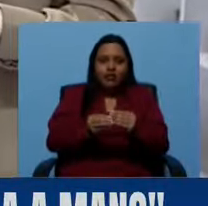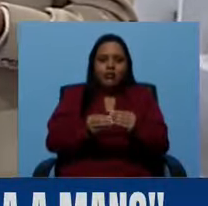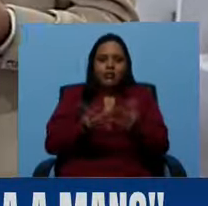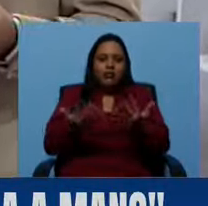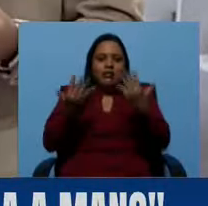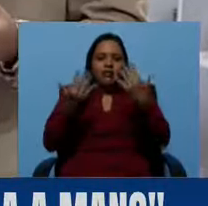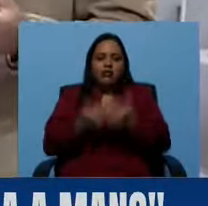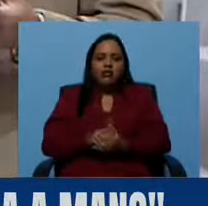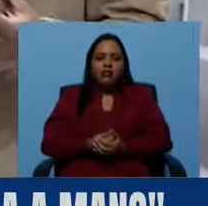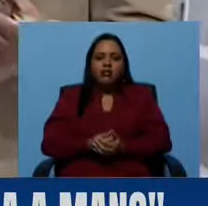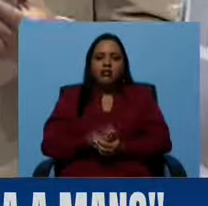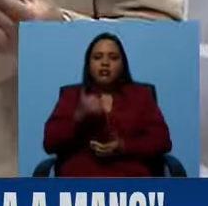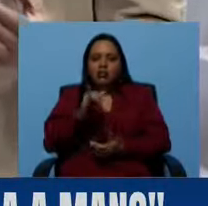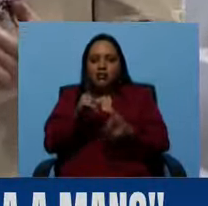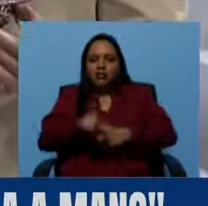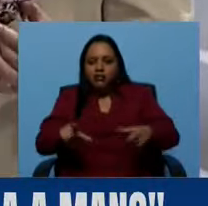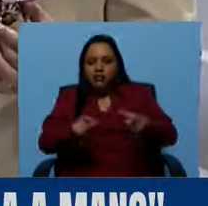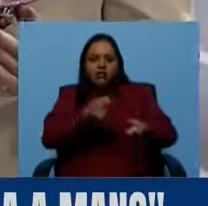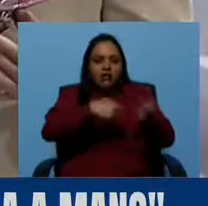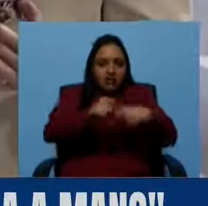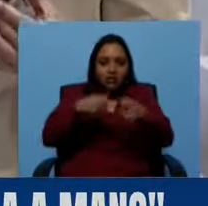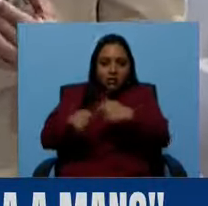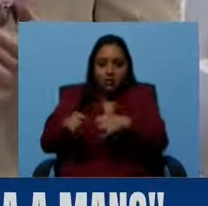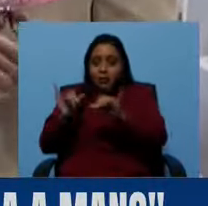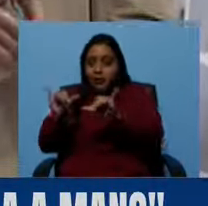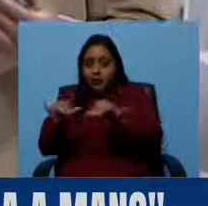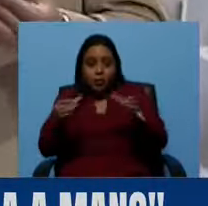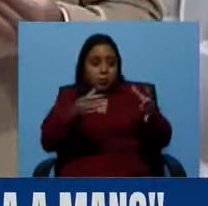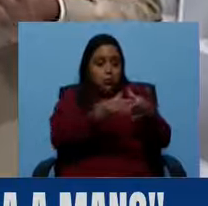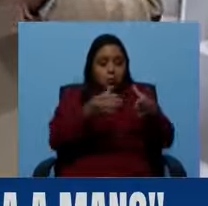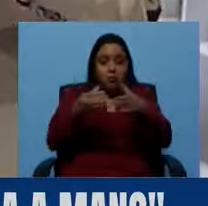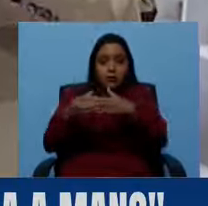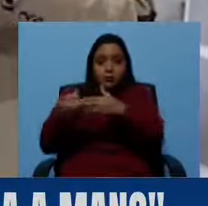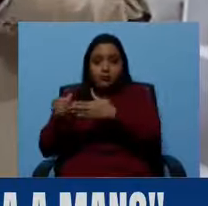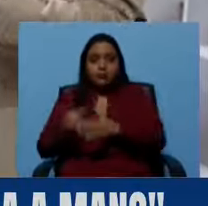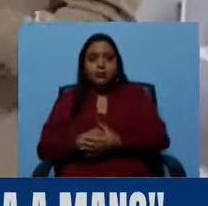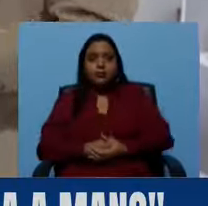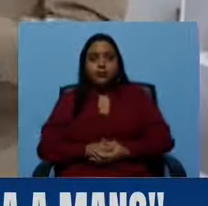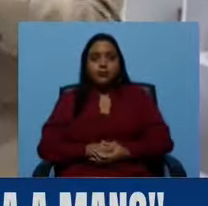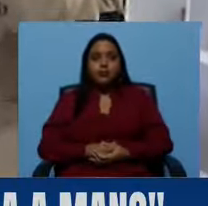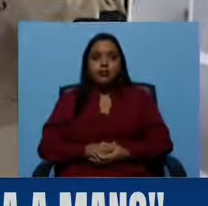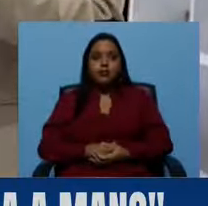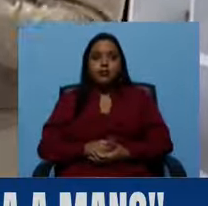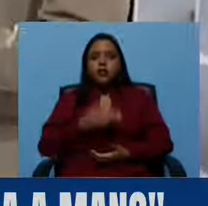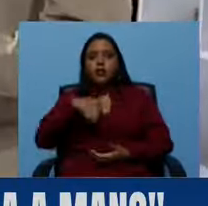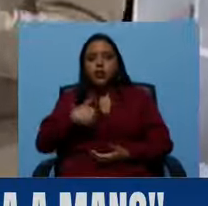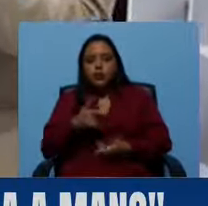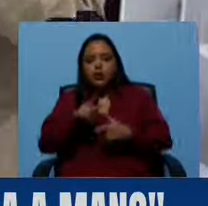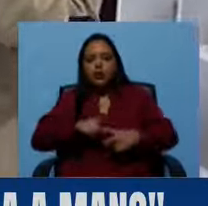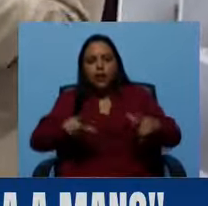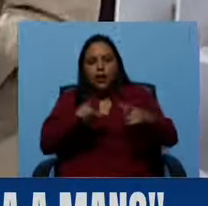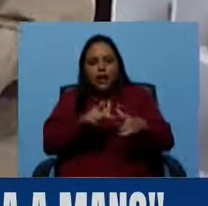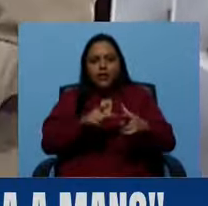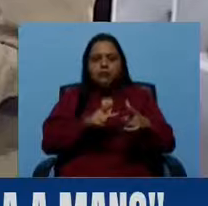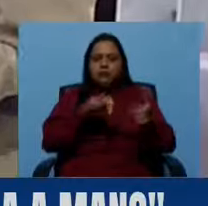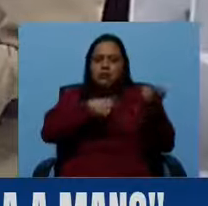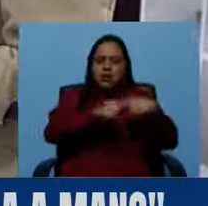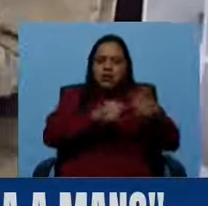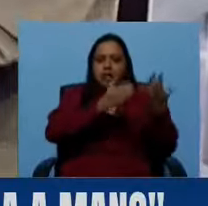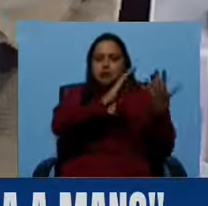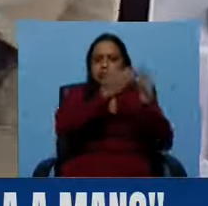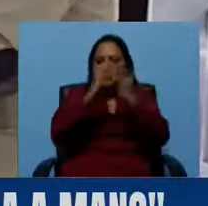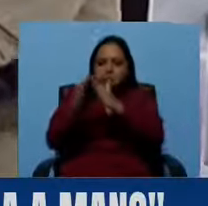que tengamos espacios de comercialización comunes, que podamos tener en las tiendas, en las librerías, en